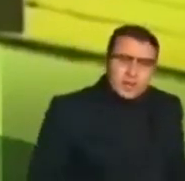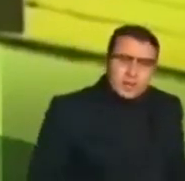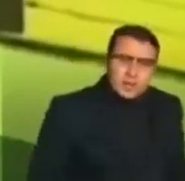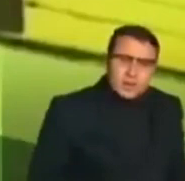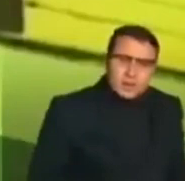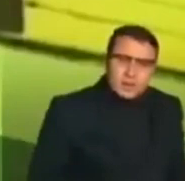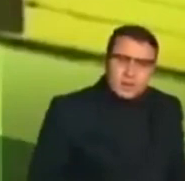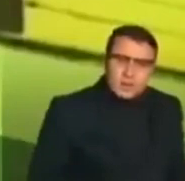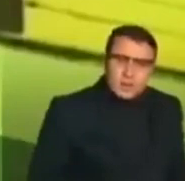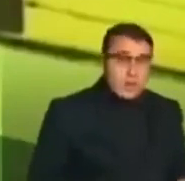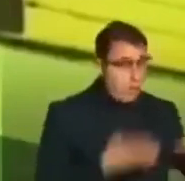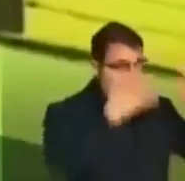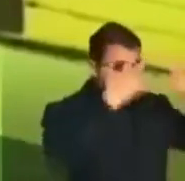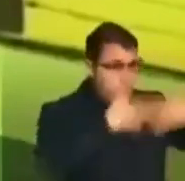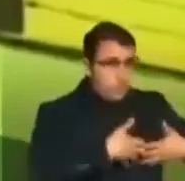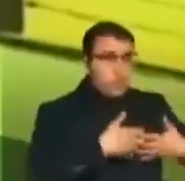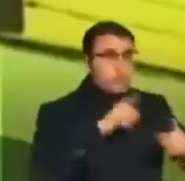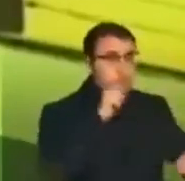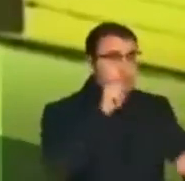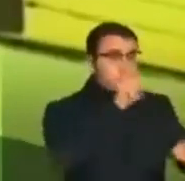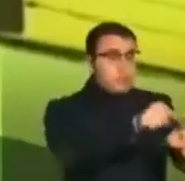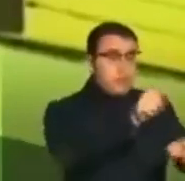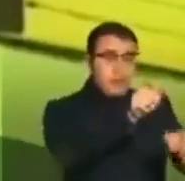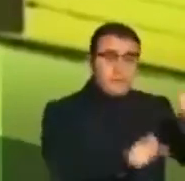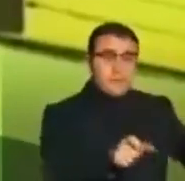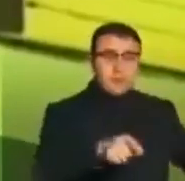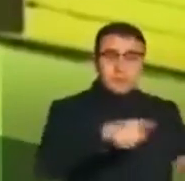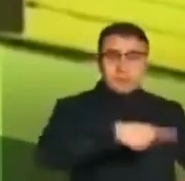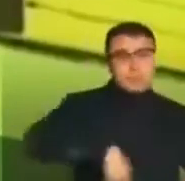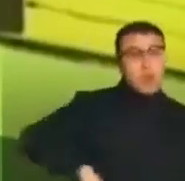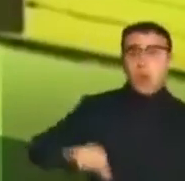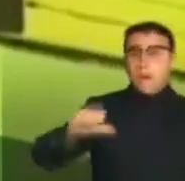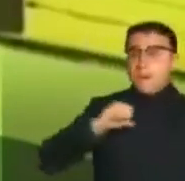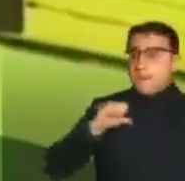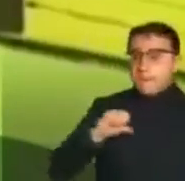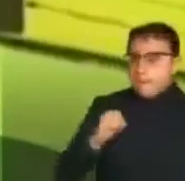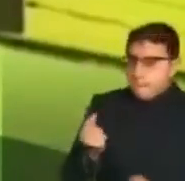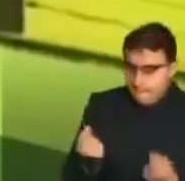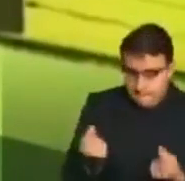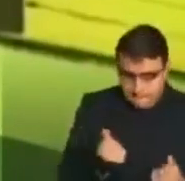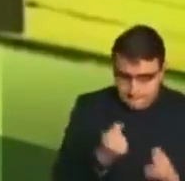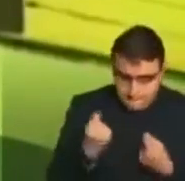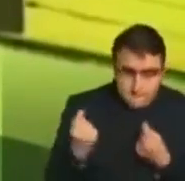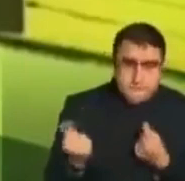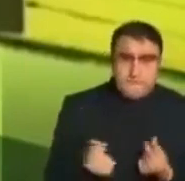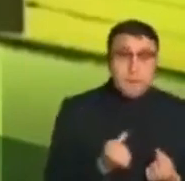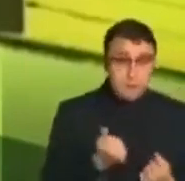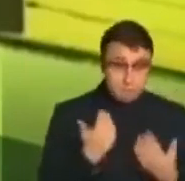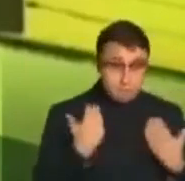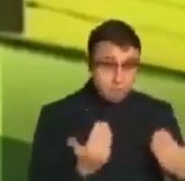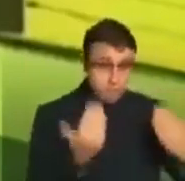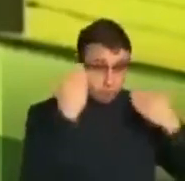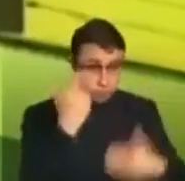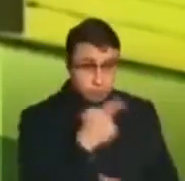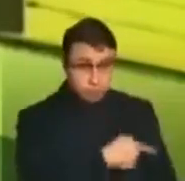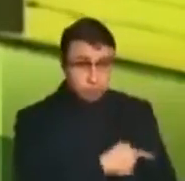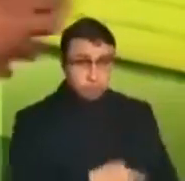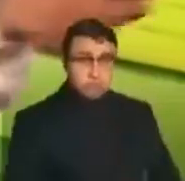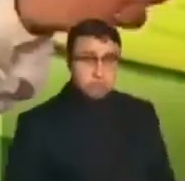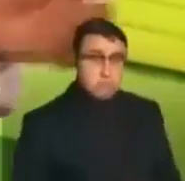no funciona bien para la población que no tiene recursos en Colombia.